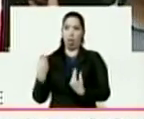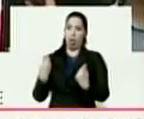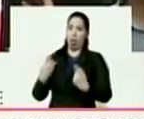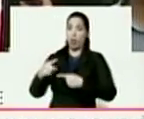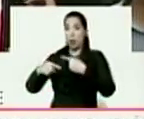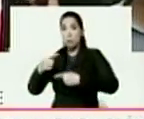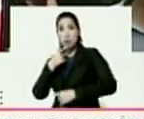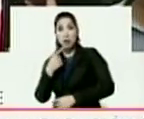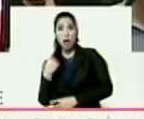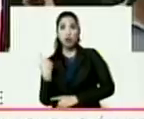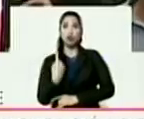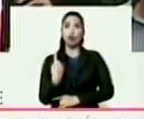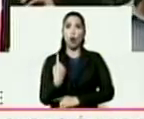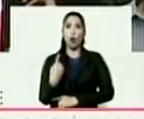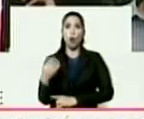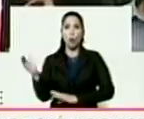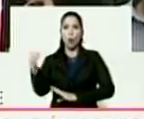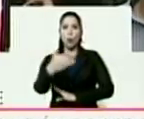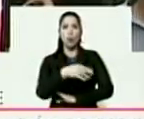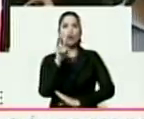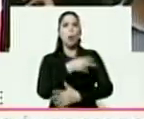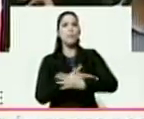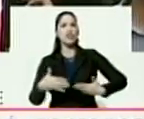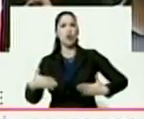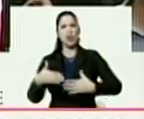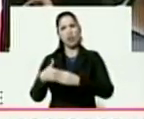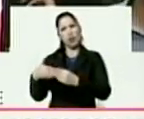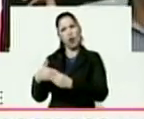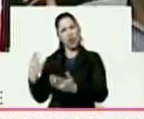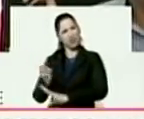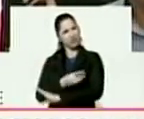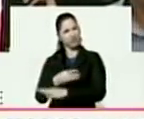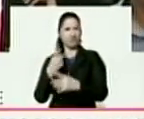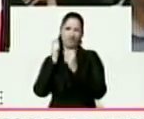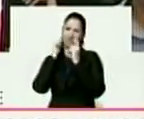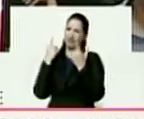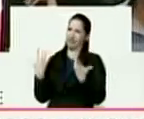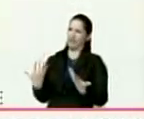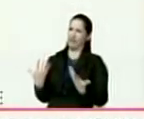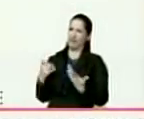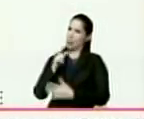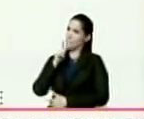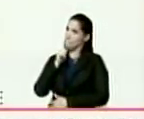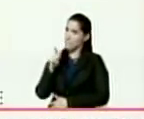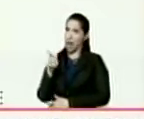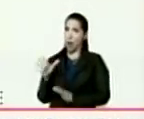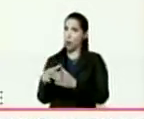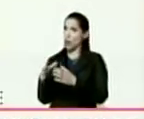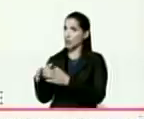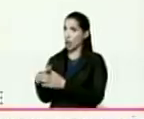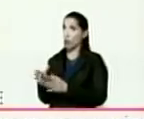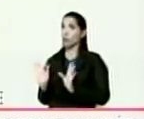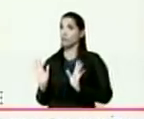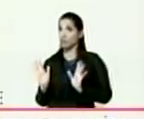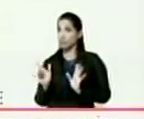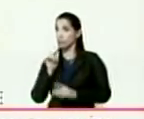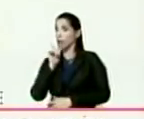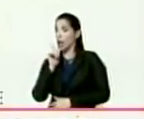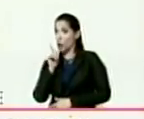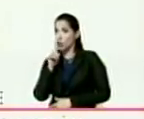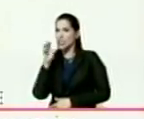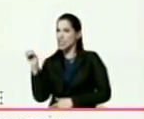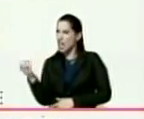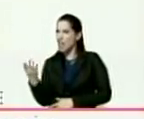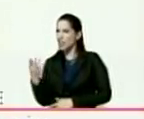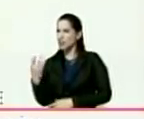dijeron que sólo habían recaudado 2 millones de dólares en el concierto muy malos de sus organizadores que decían pasaron a 2